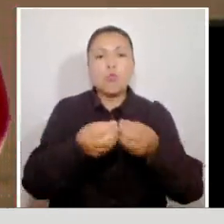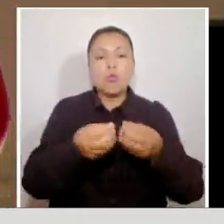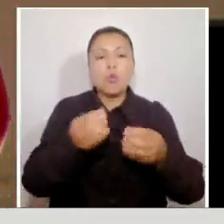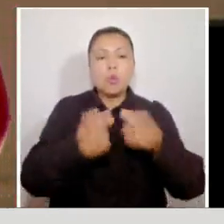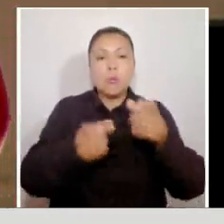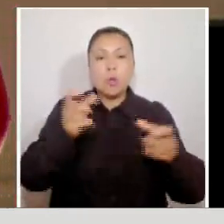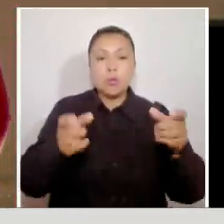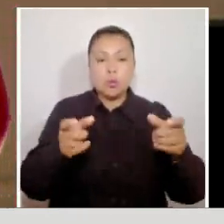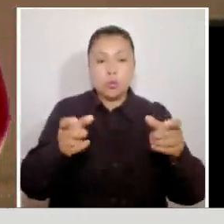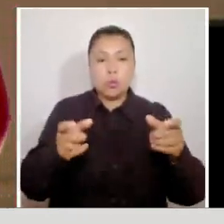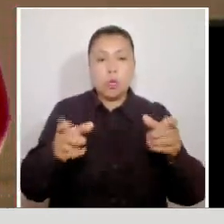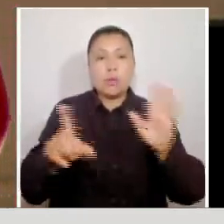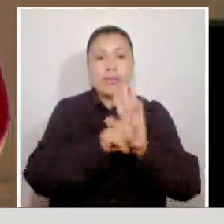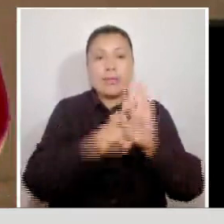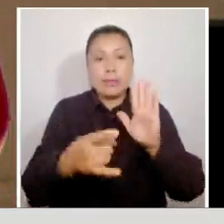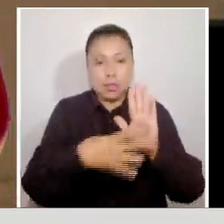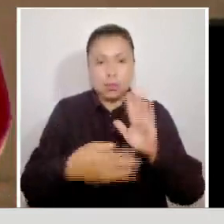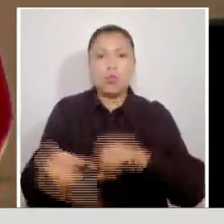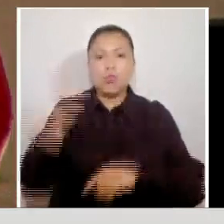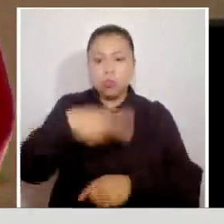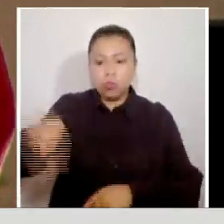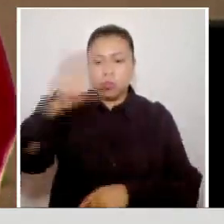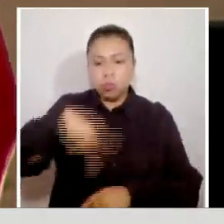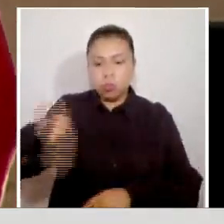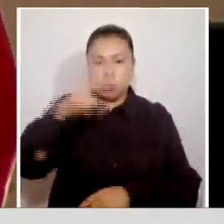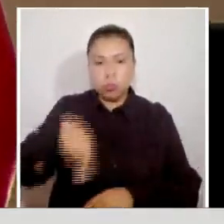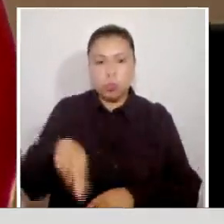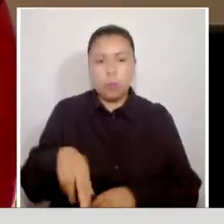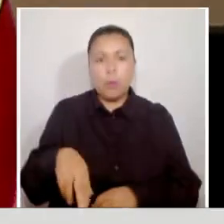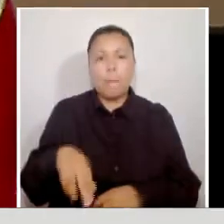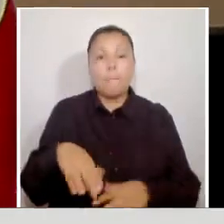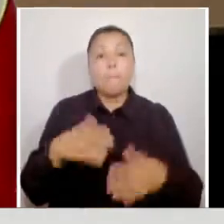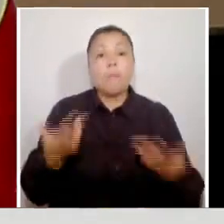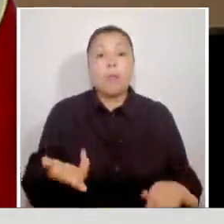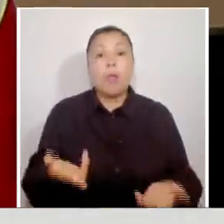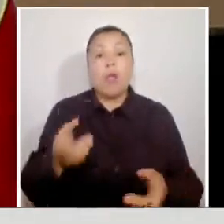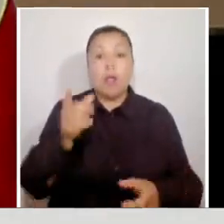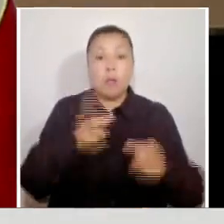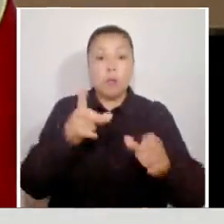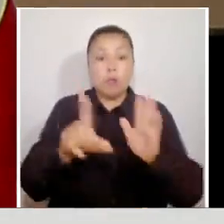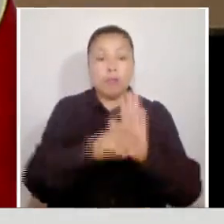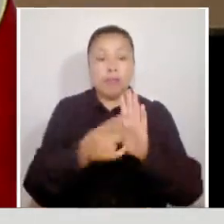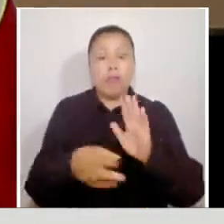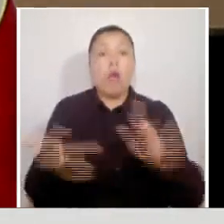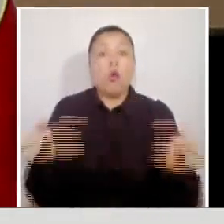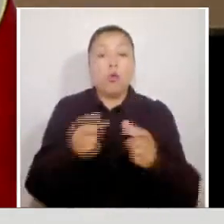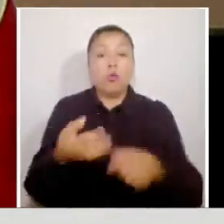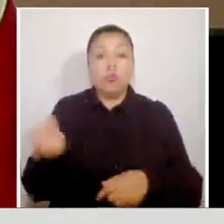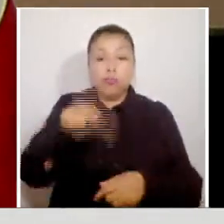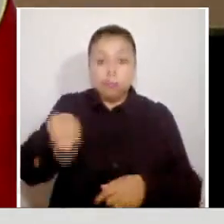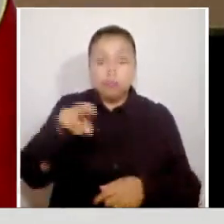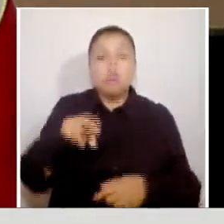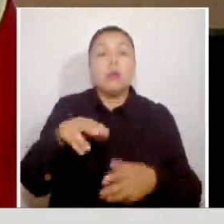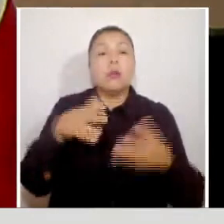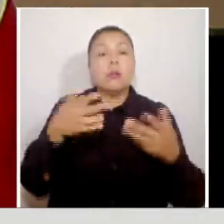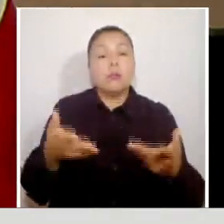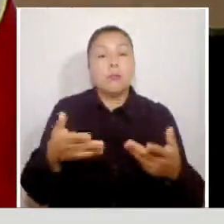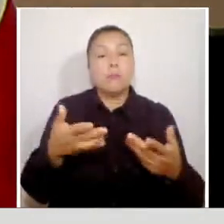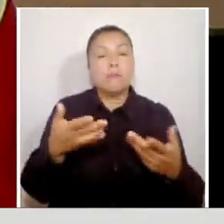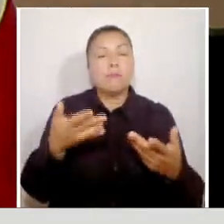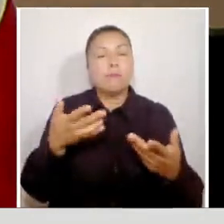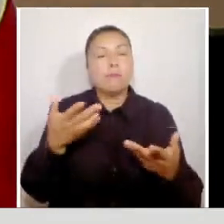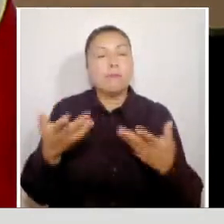lo hace de manera reiterada y la reiteración en la comisión de delitos efectivamente conduce a que ciertos